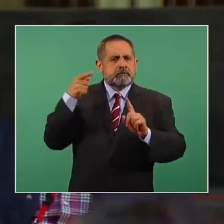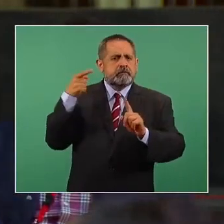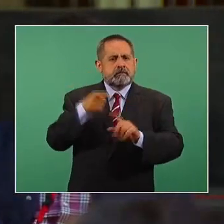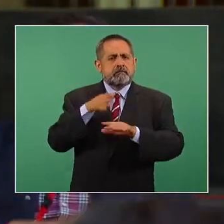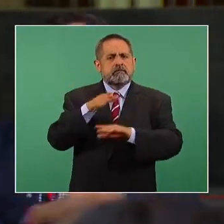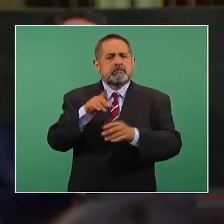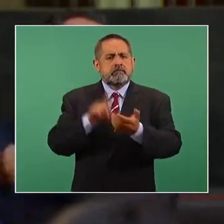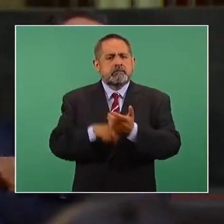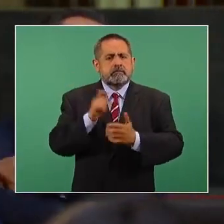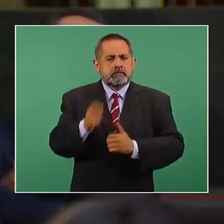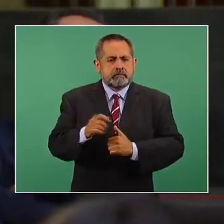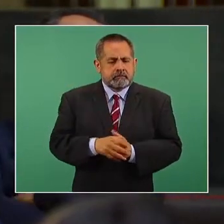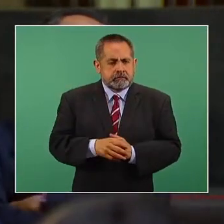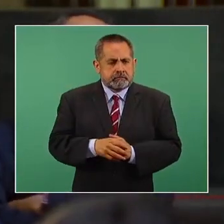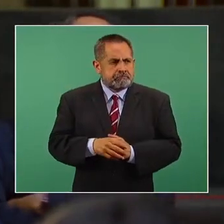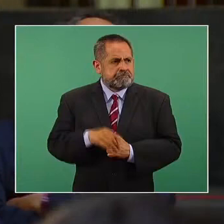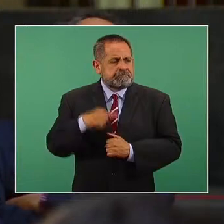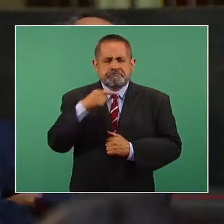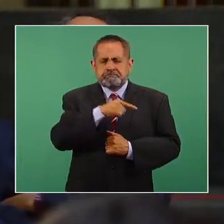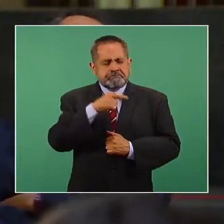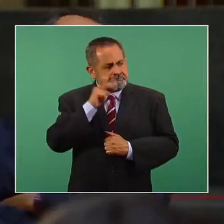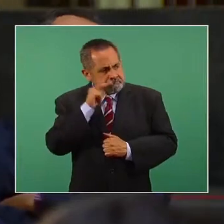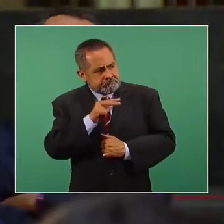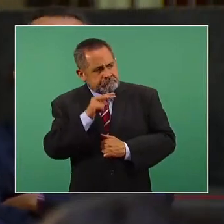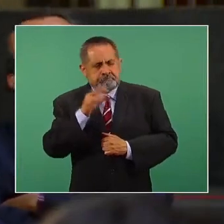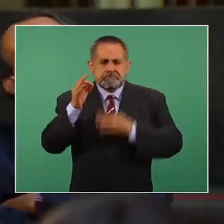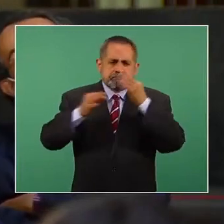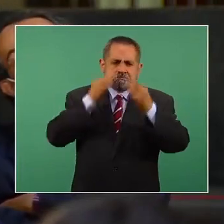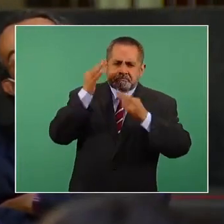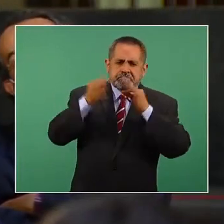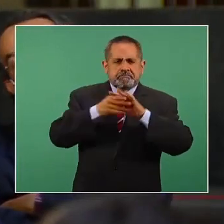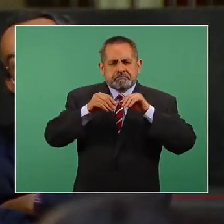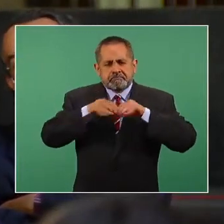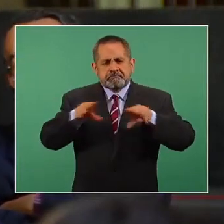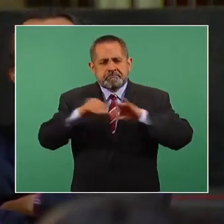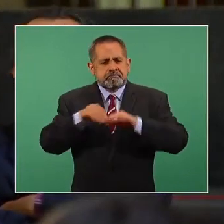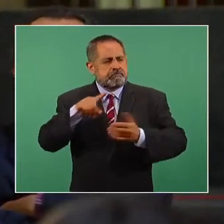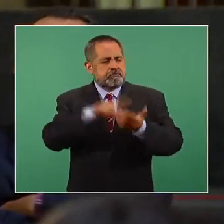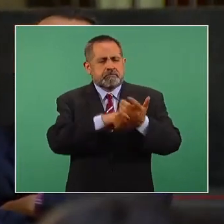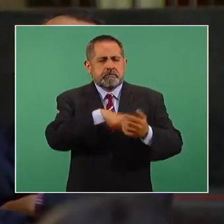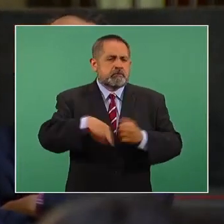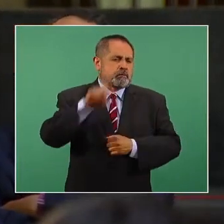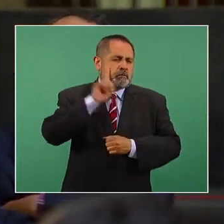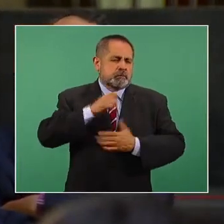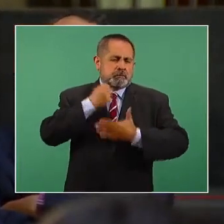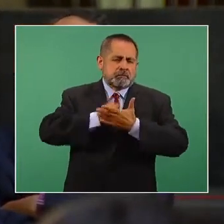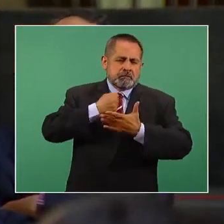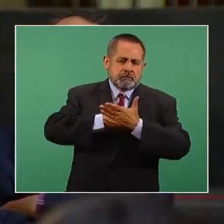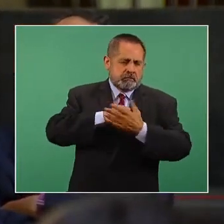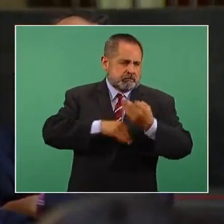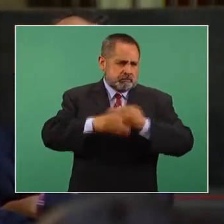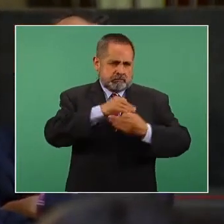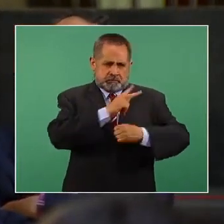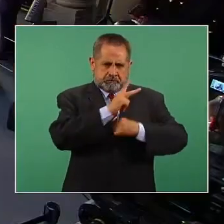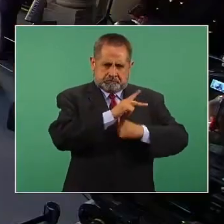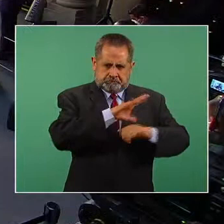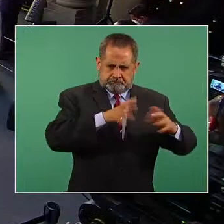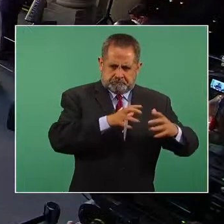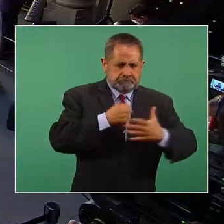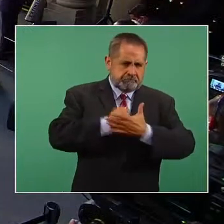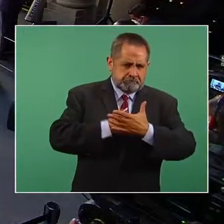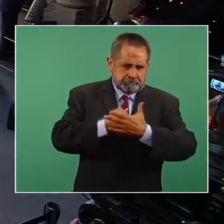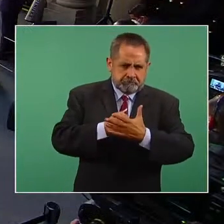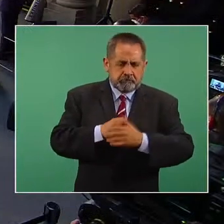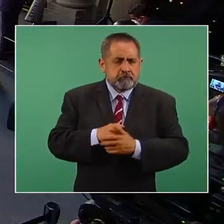al respecto de una campaña que viene siendo impulsada por mujeres en todo el país, al respecto de